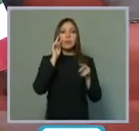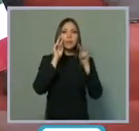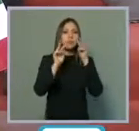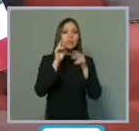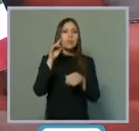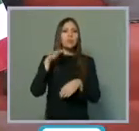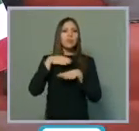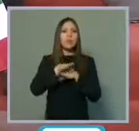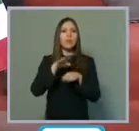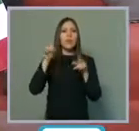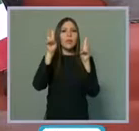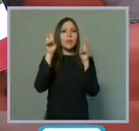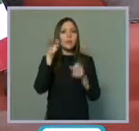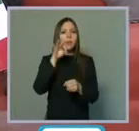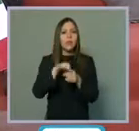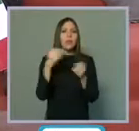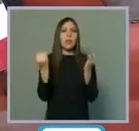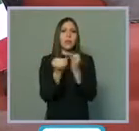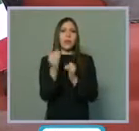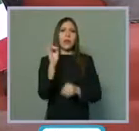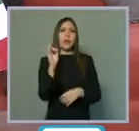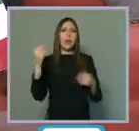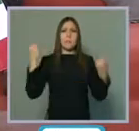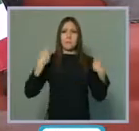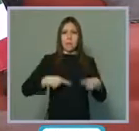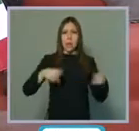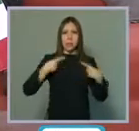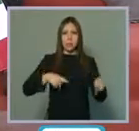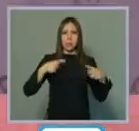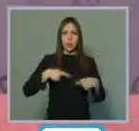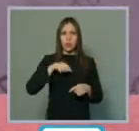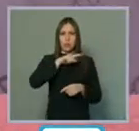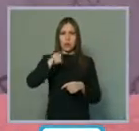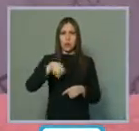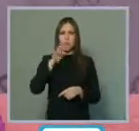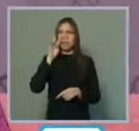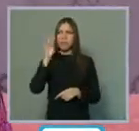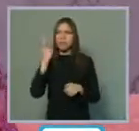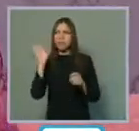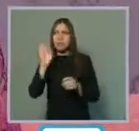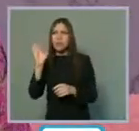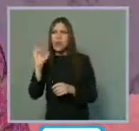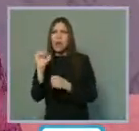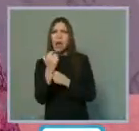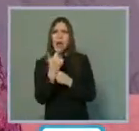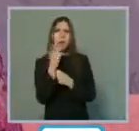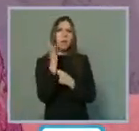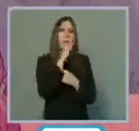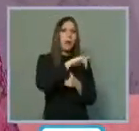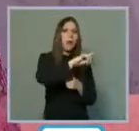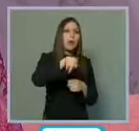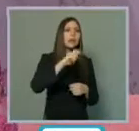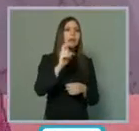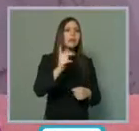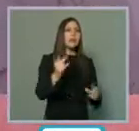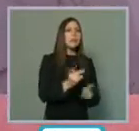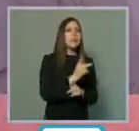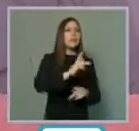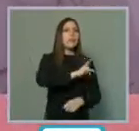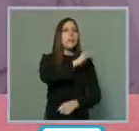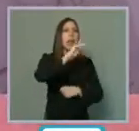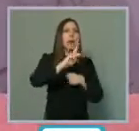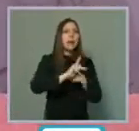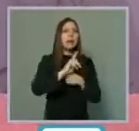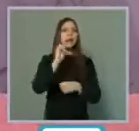que se inconforman contra alguna cuestión particular de un partido político o algo que esté pasando en la democracia del país. Ciudadanos, eso es muy importante